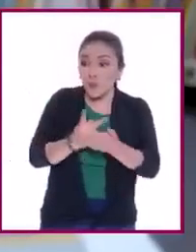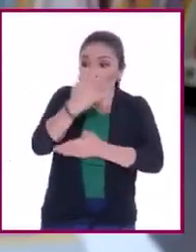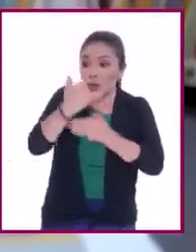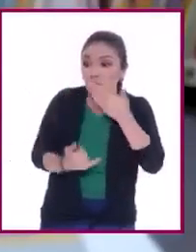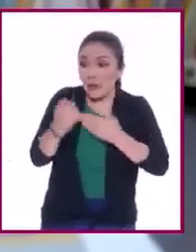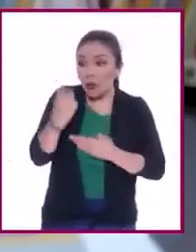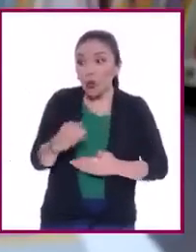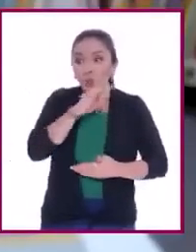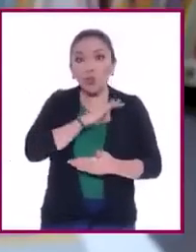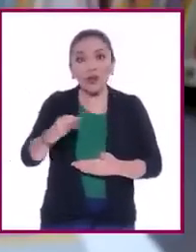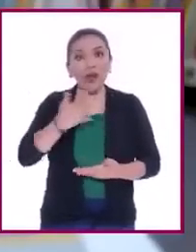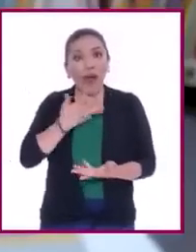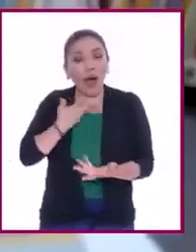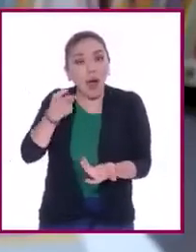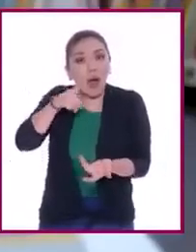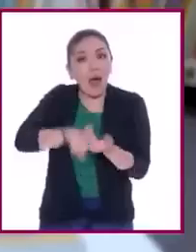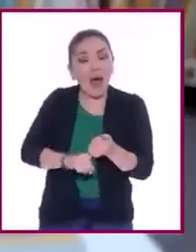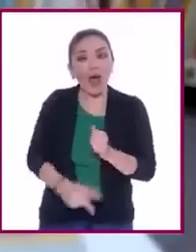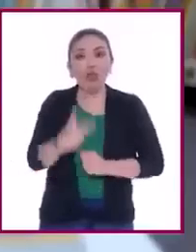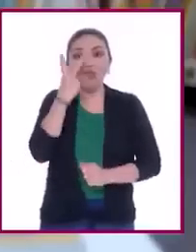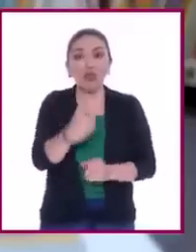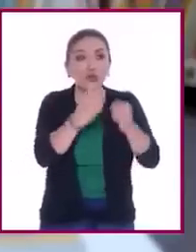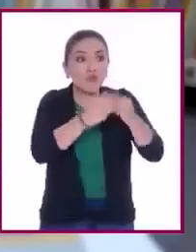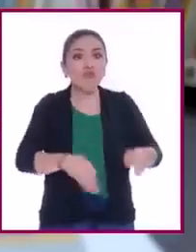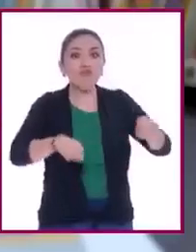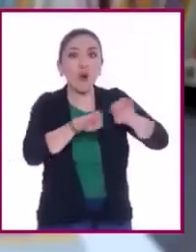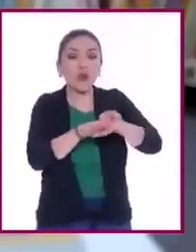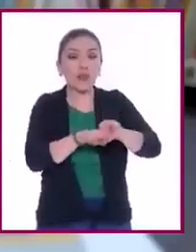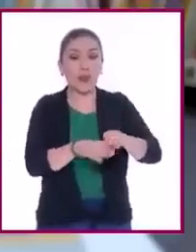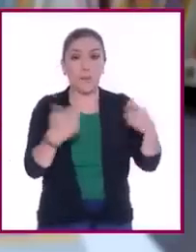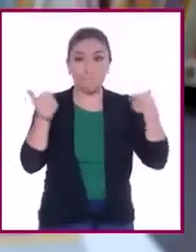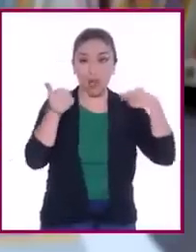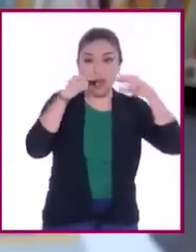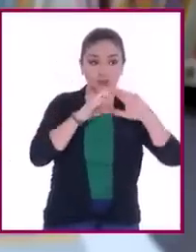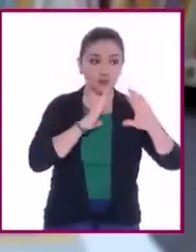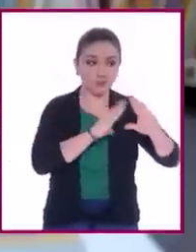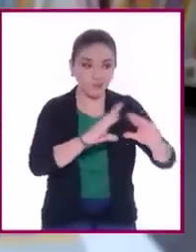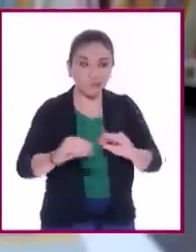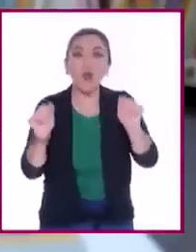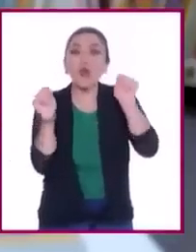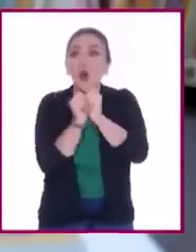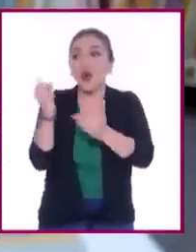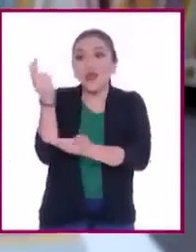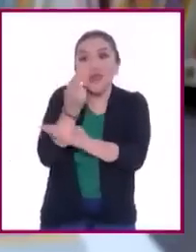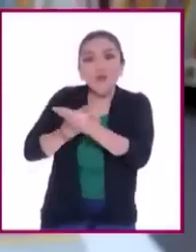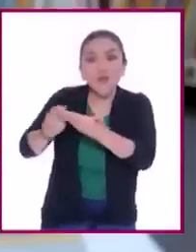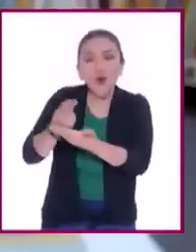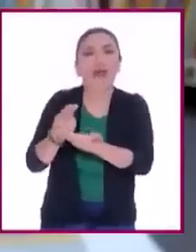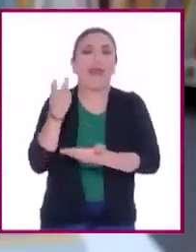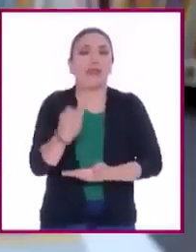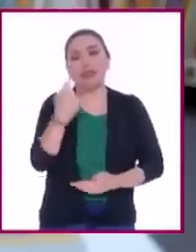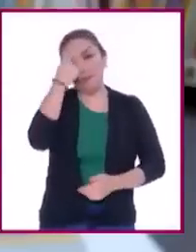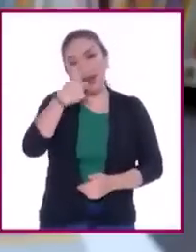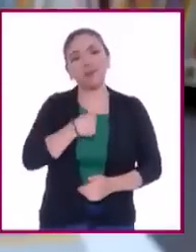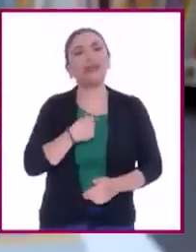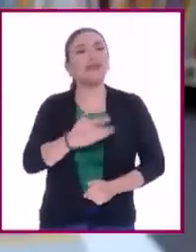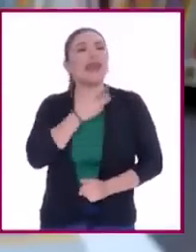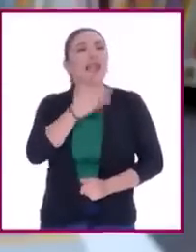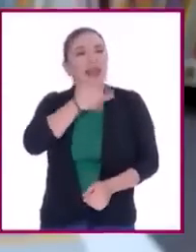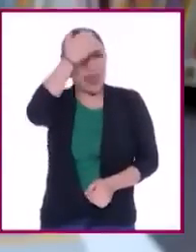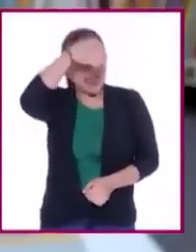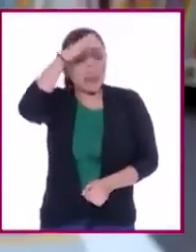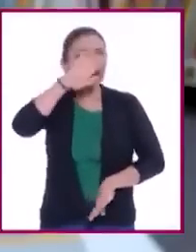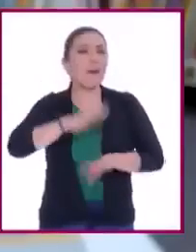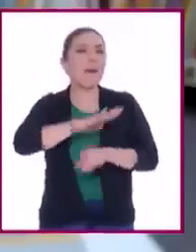el que se pudiesen conjuntar estas dos grandes pasiones que es la docencia y el dibujo la verdad es que representó para mí una experiencia